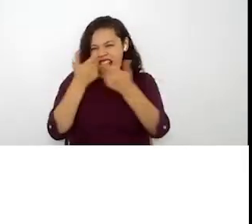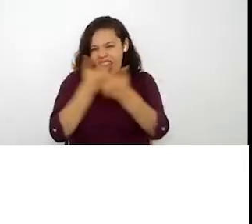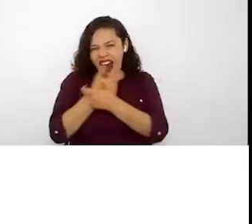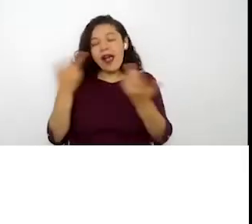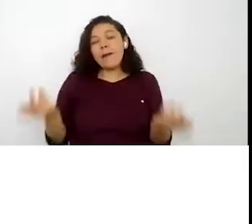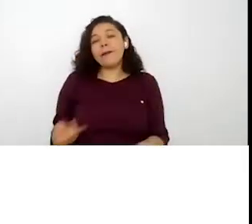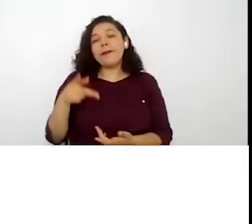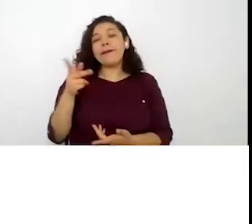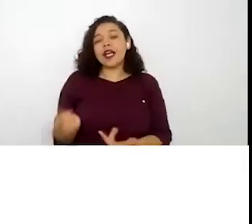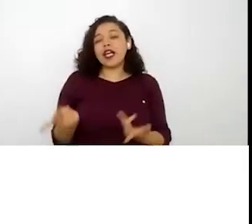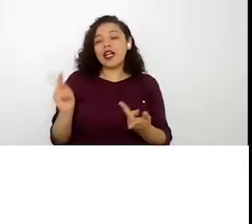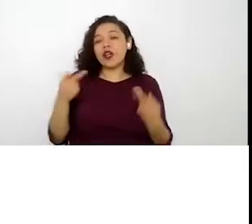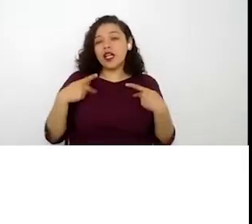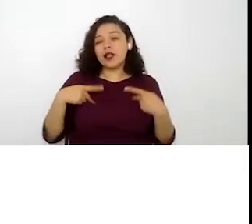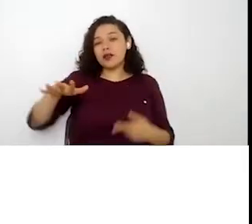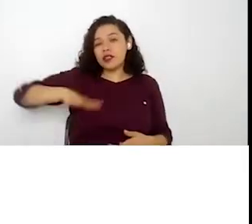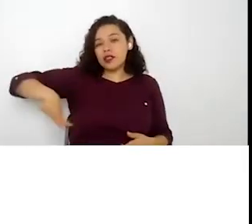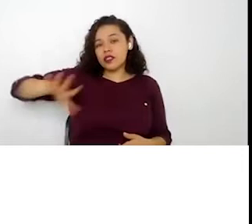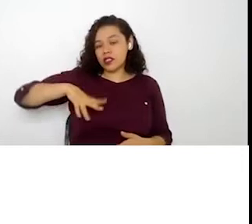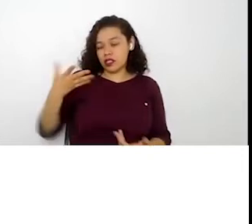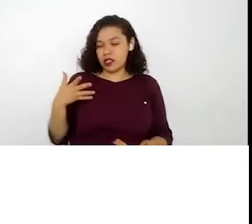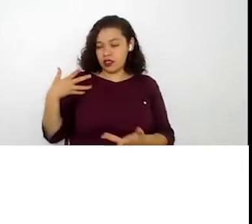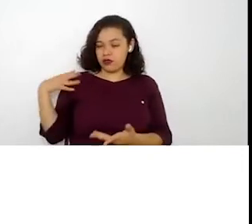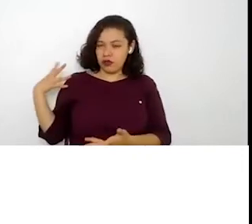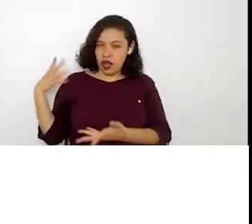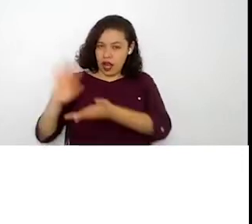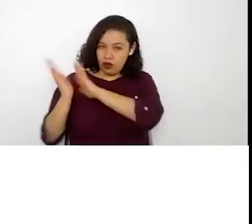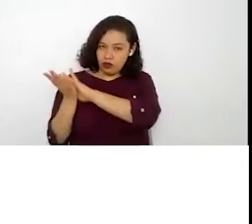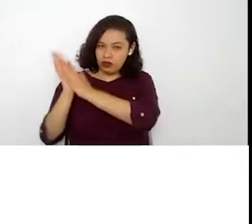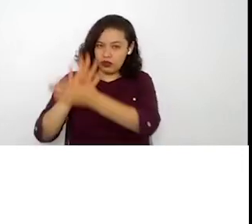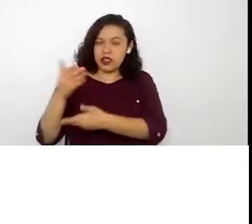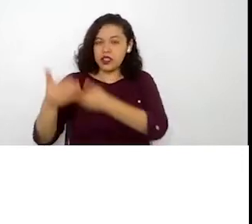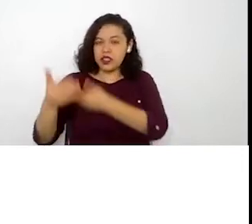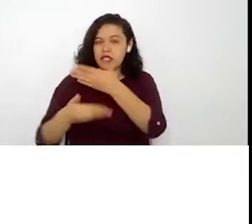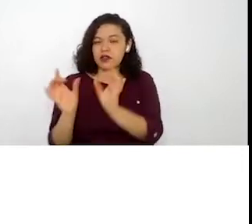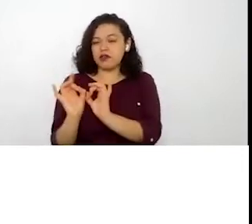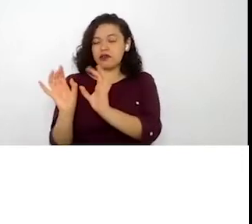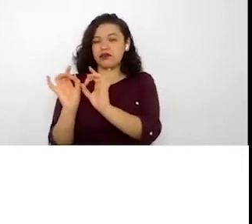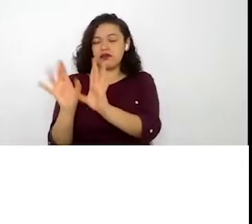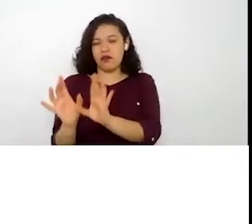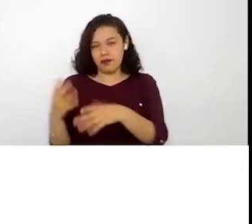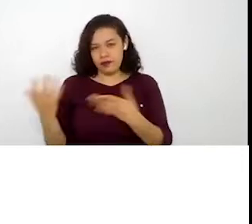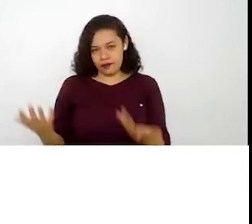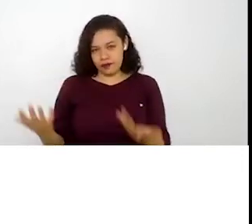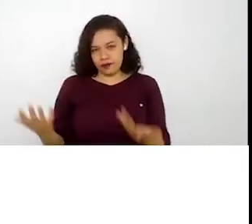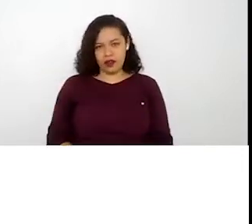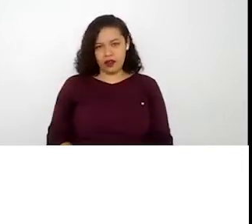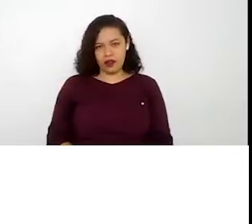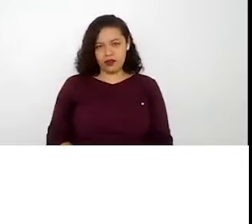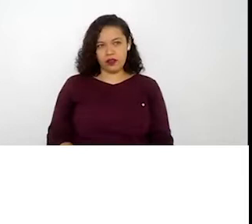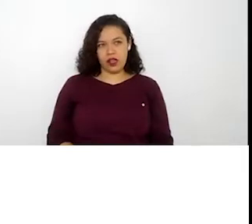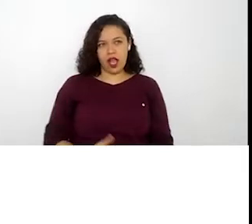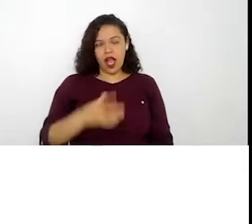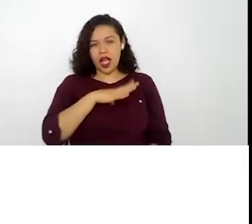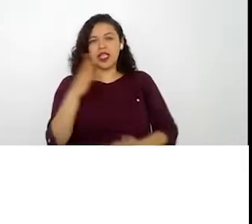esta población que ahora le llamamos con servicios esporádicos es la población que igual tiene un servicio que